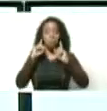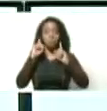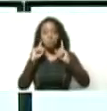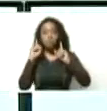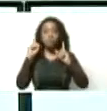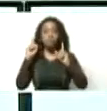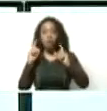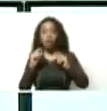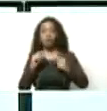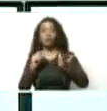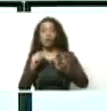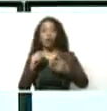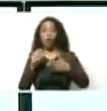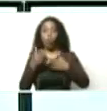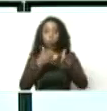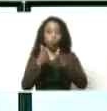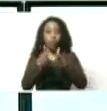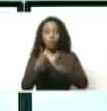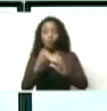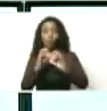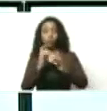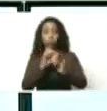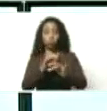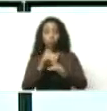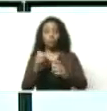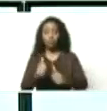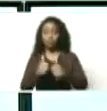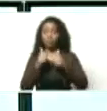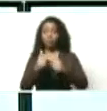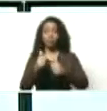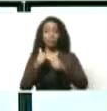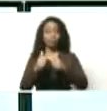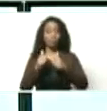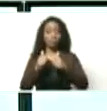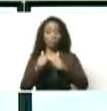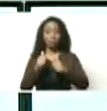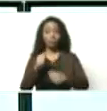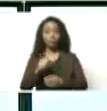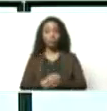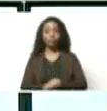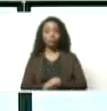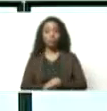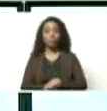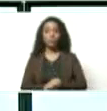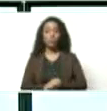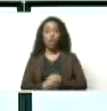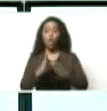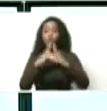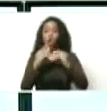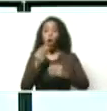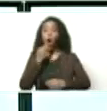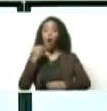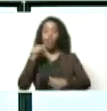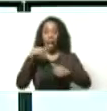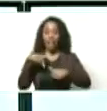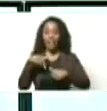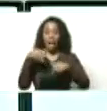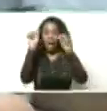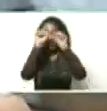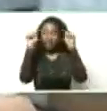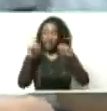viento de esos trombones suenan pero tremendo buena afinación puro muchacho el sistema de verdad